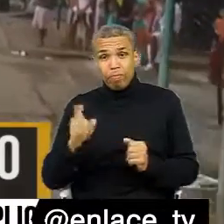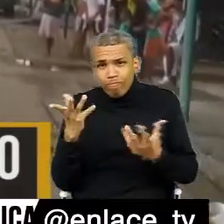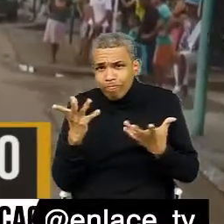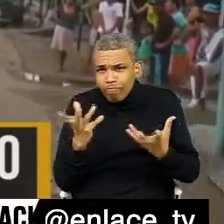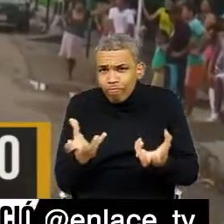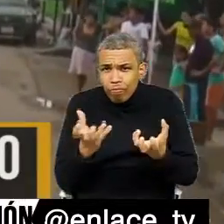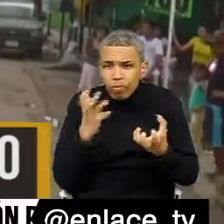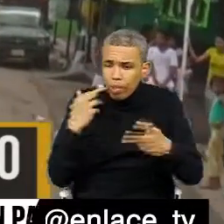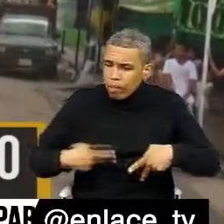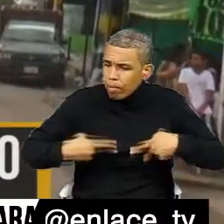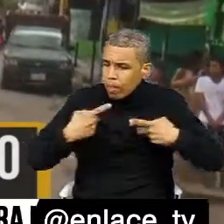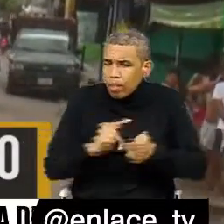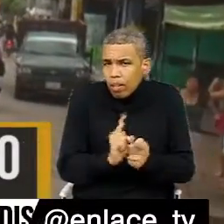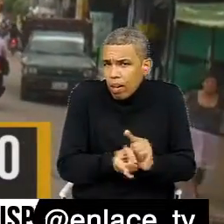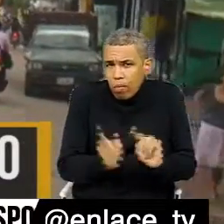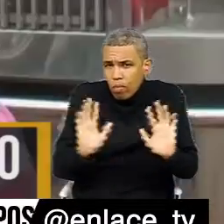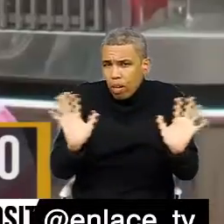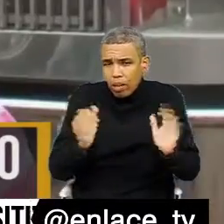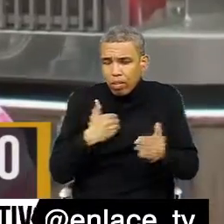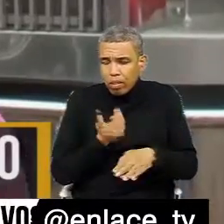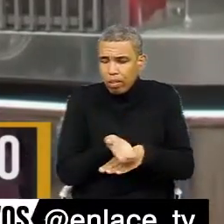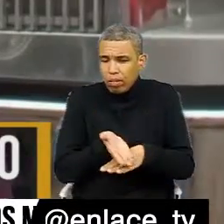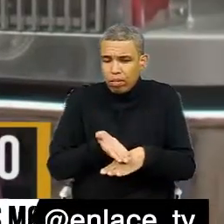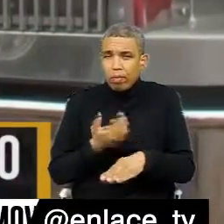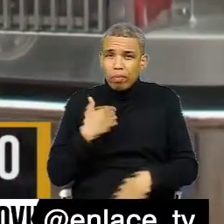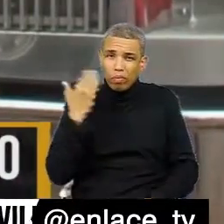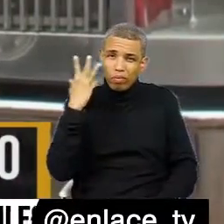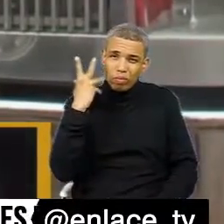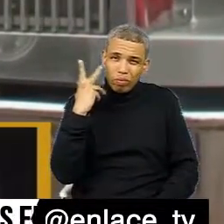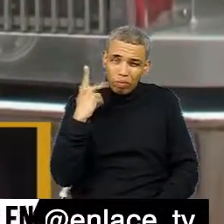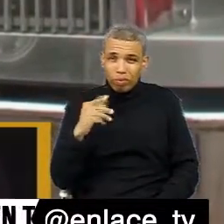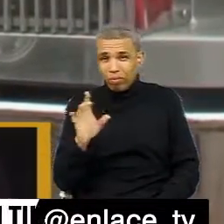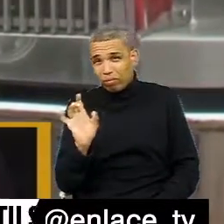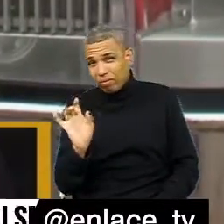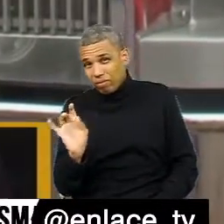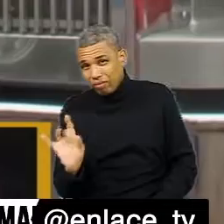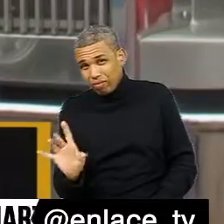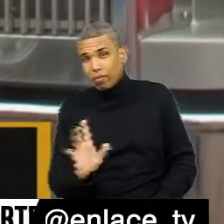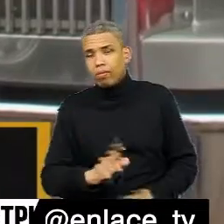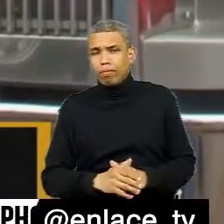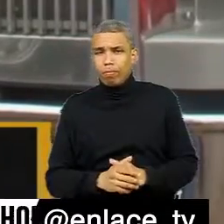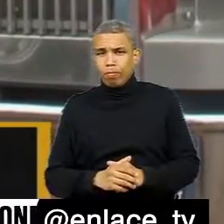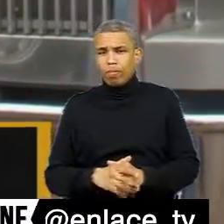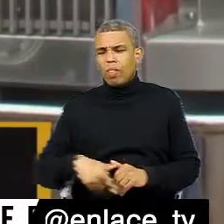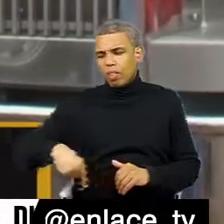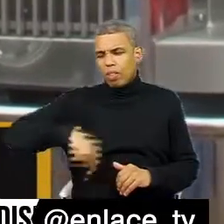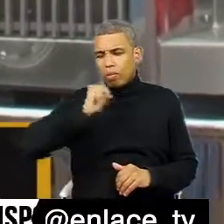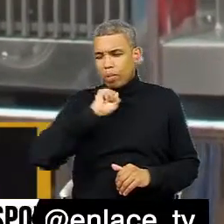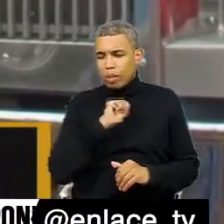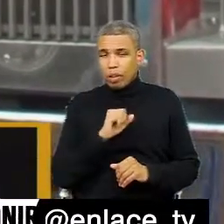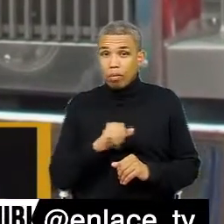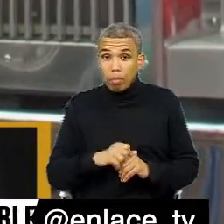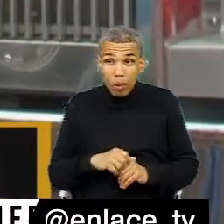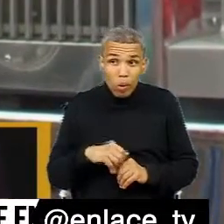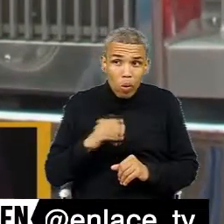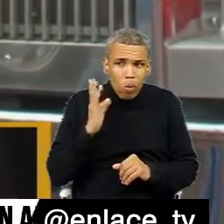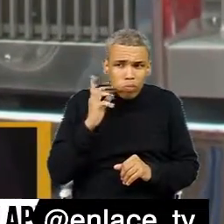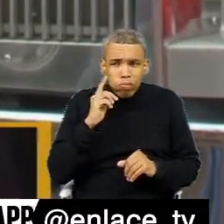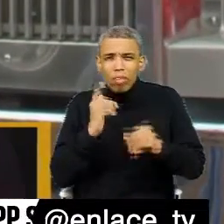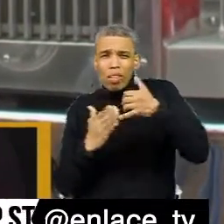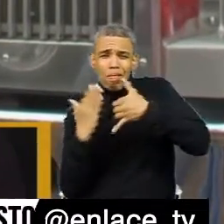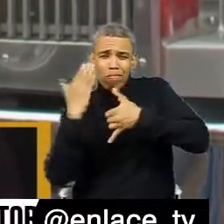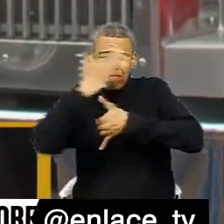de vida y el servicio prestado. Vamos a completar 15 días, igualmente a nivel nacional, ya hoy es el número 40. Sí, 40 días donde